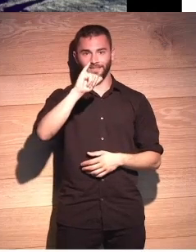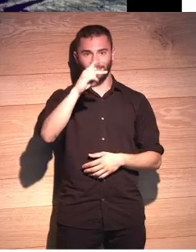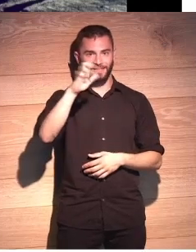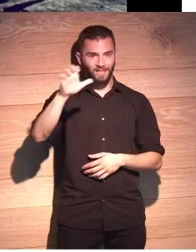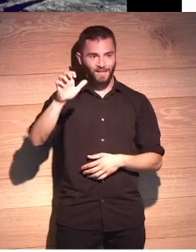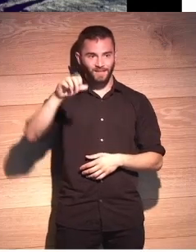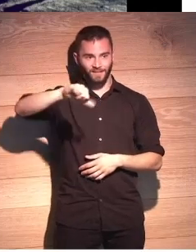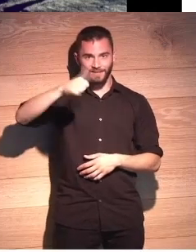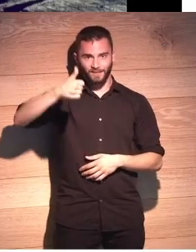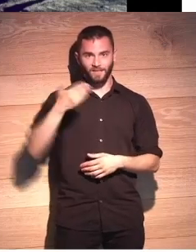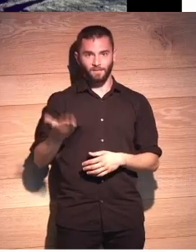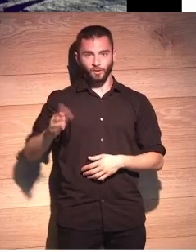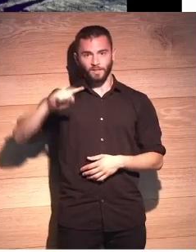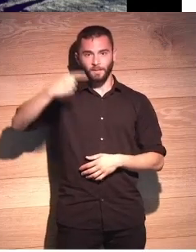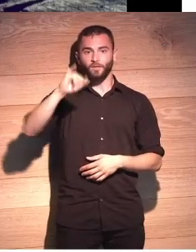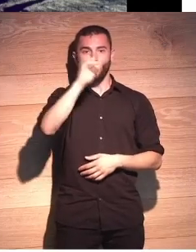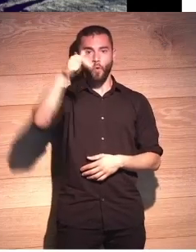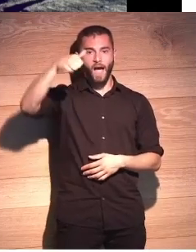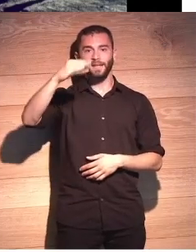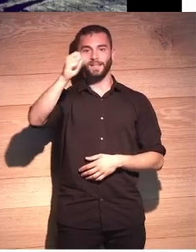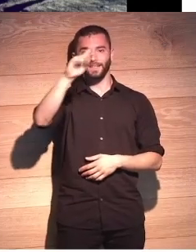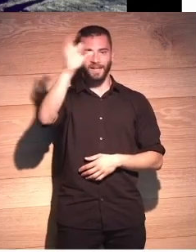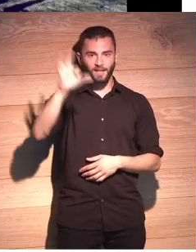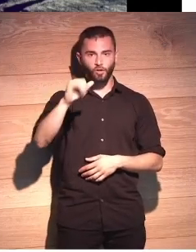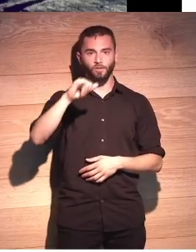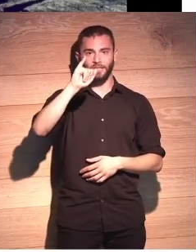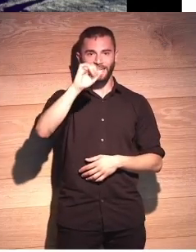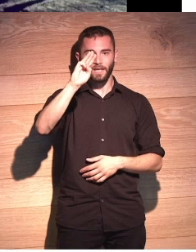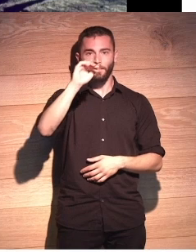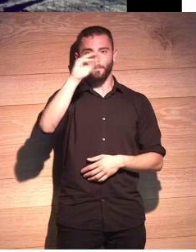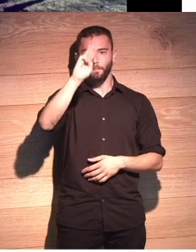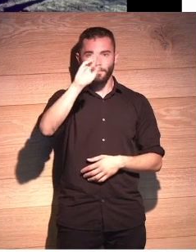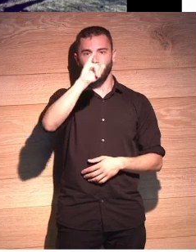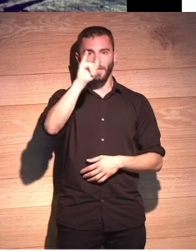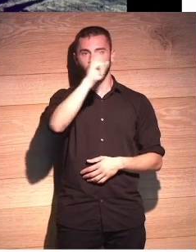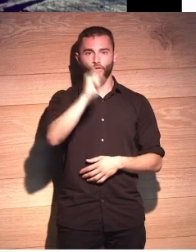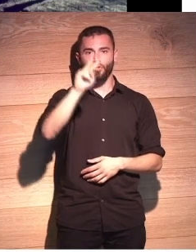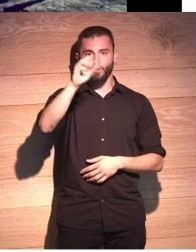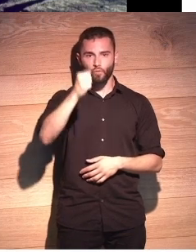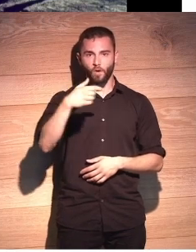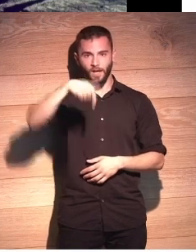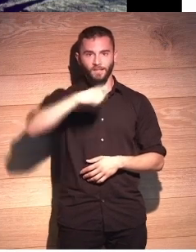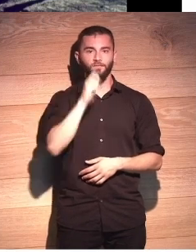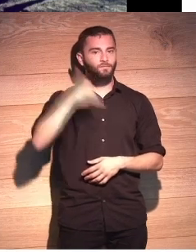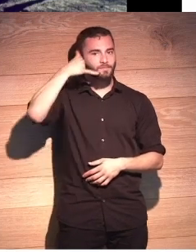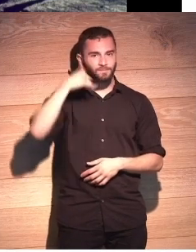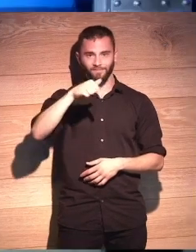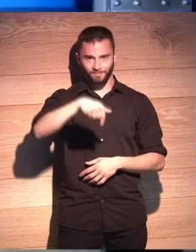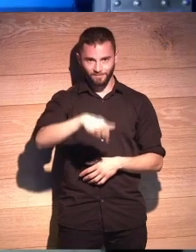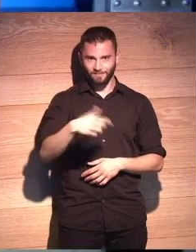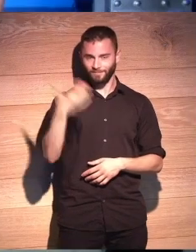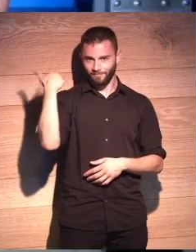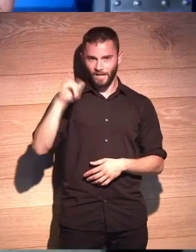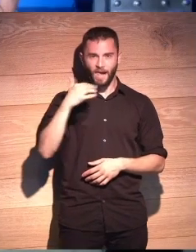importante de Juan Carlos Ispizua, que estuvo aquí en Fundación Telefónica y dijo algo que me marcó, importantísimo. A ver si